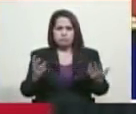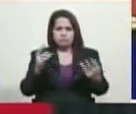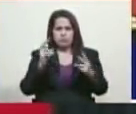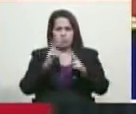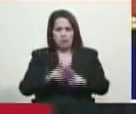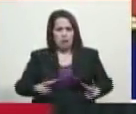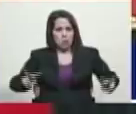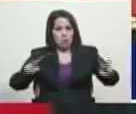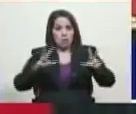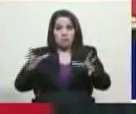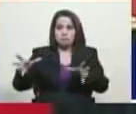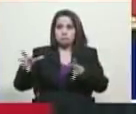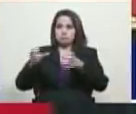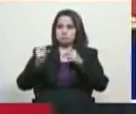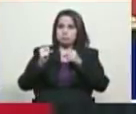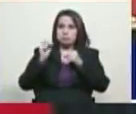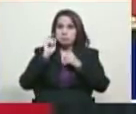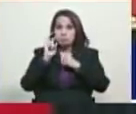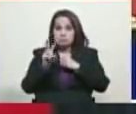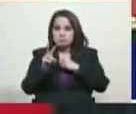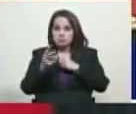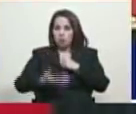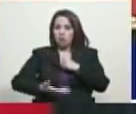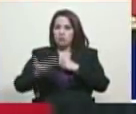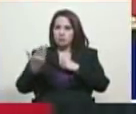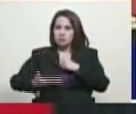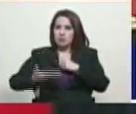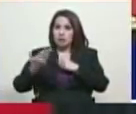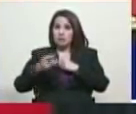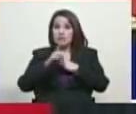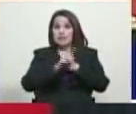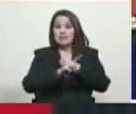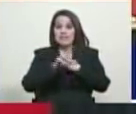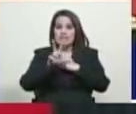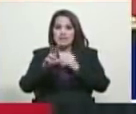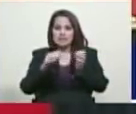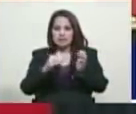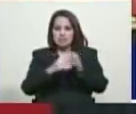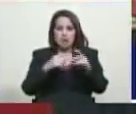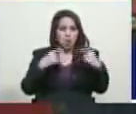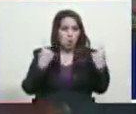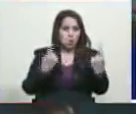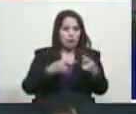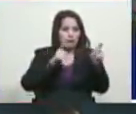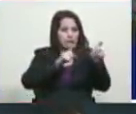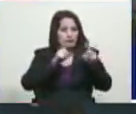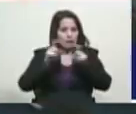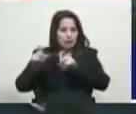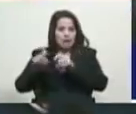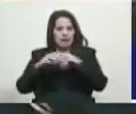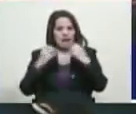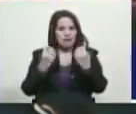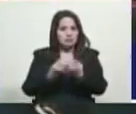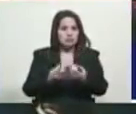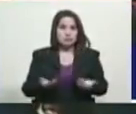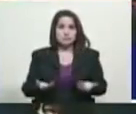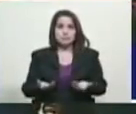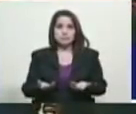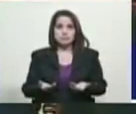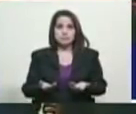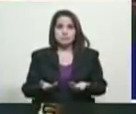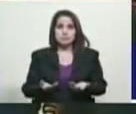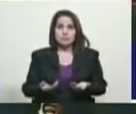Atendido y valorado. Más de 13.000 ambientes. que hay que apoyar con